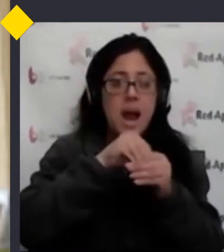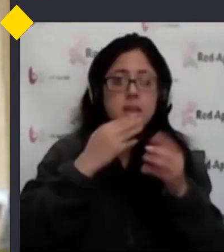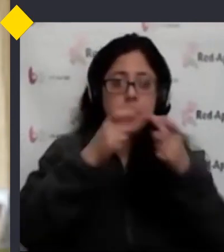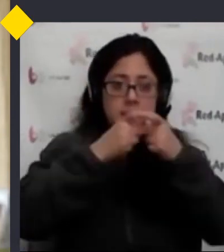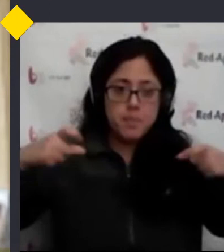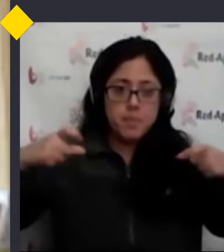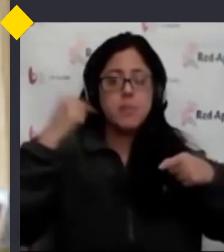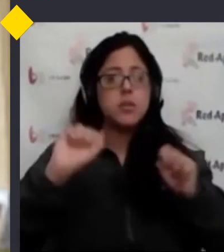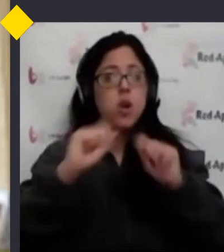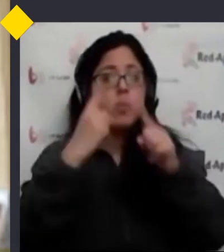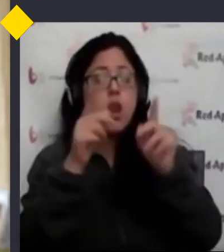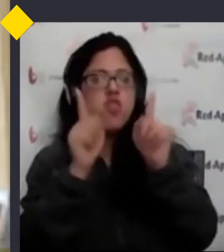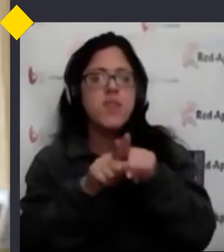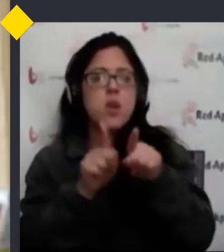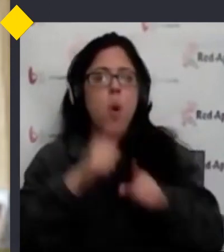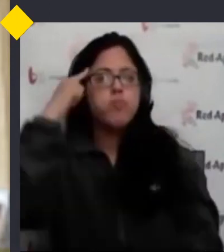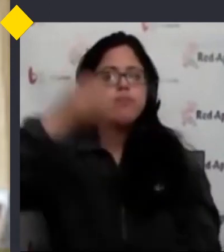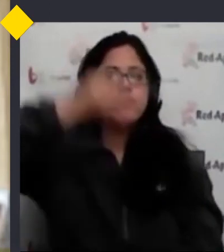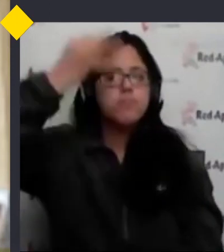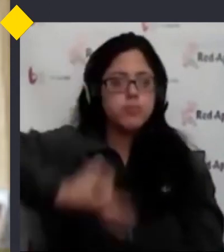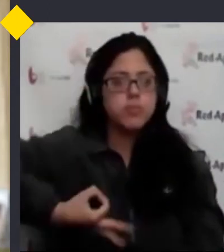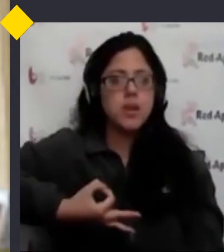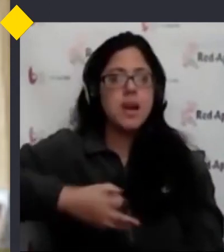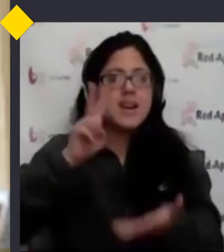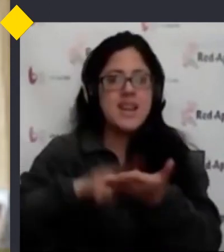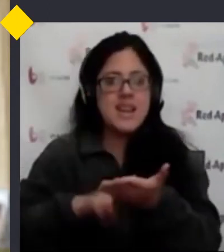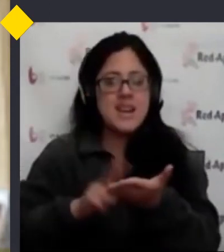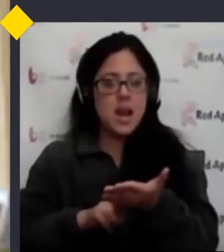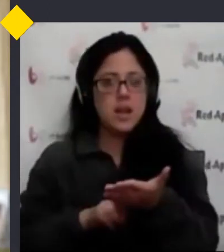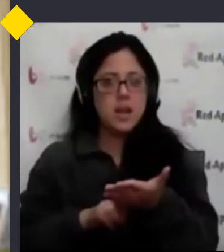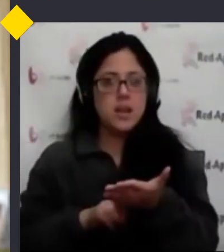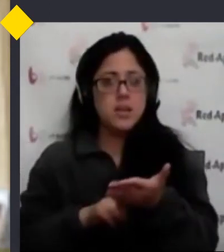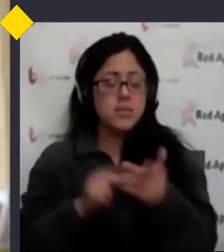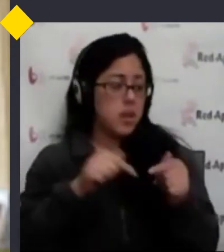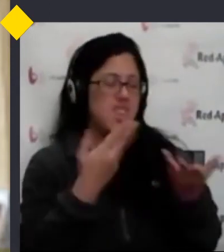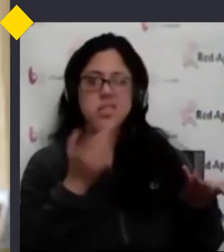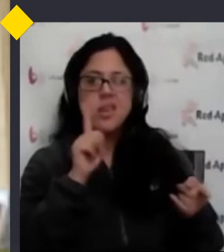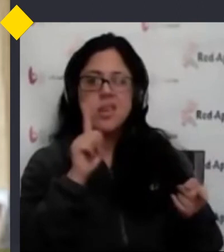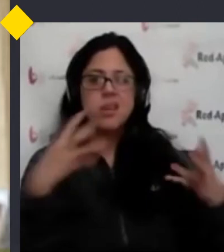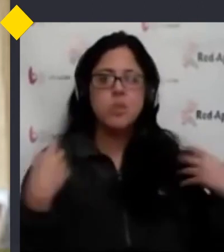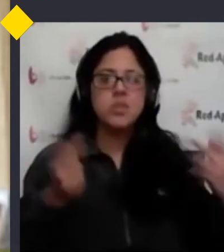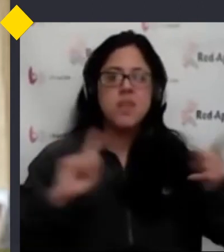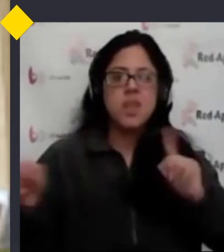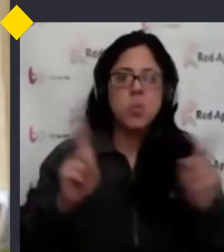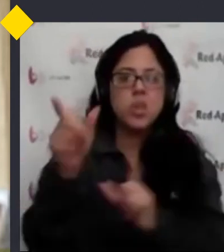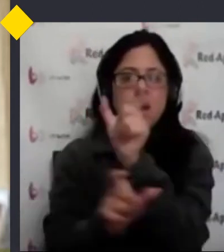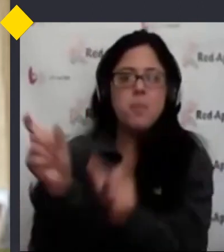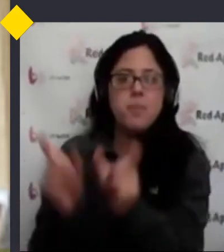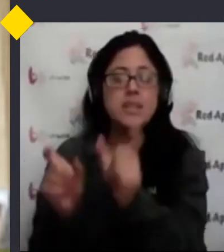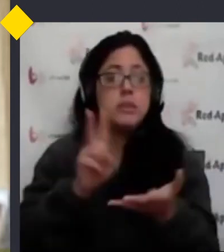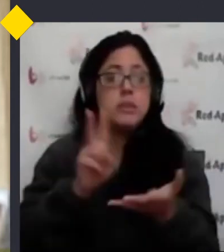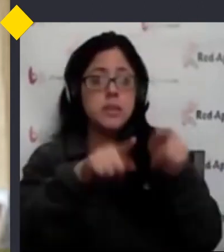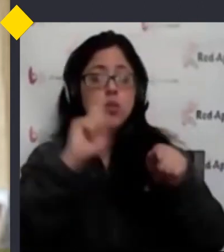tiene que haber un convencimiento real y genuino de la plana ejecutiva, ¿ya? O sea, creo que de verdad, si esto es algo